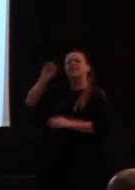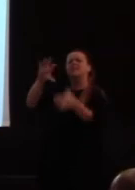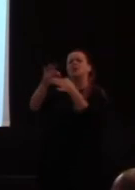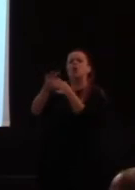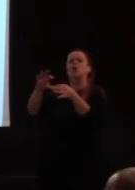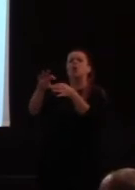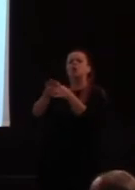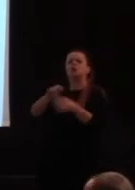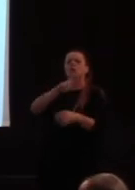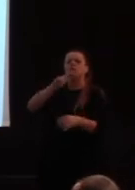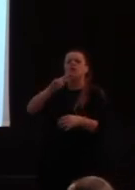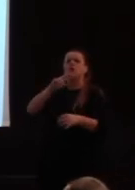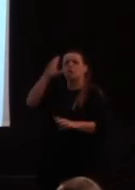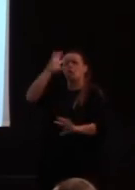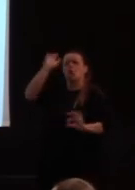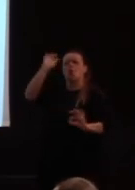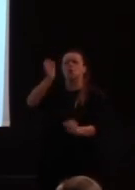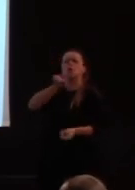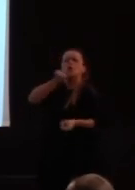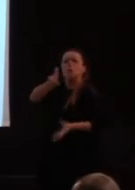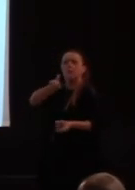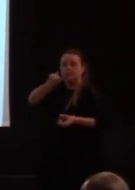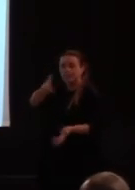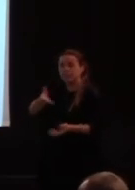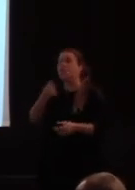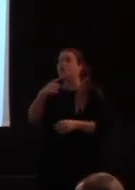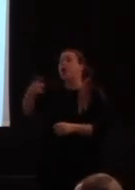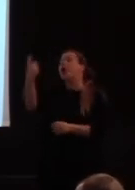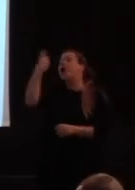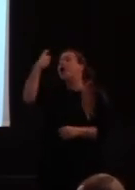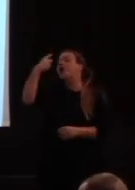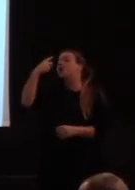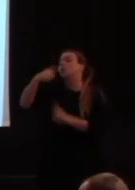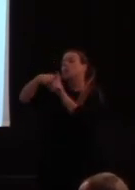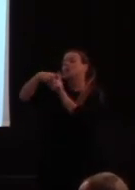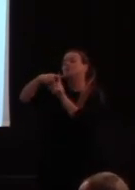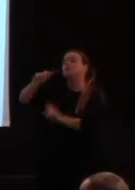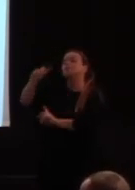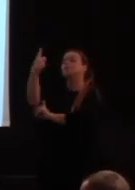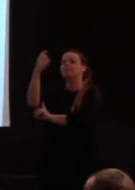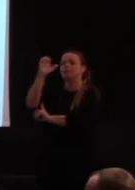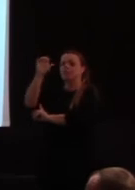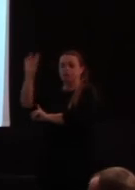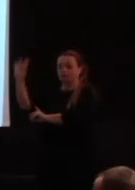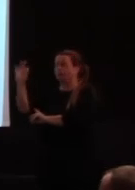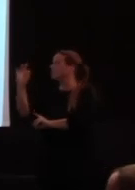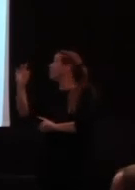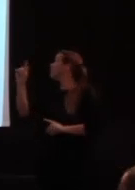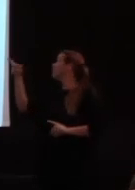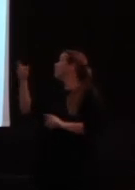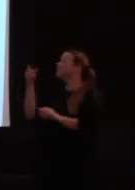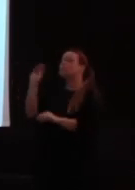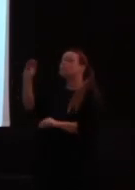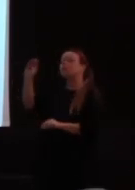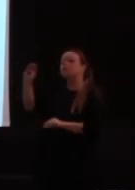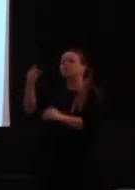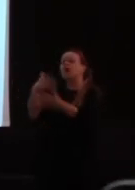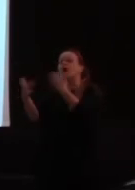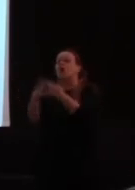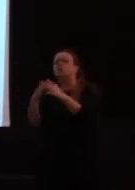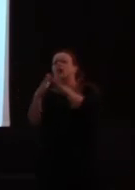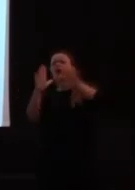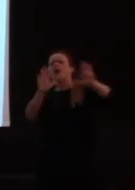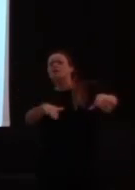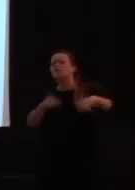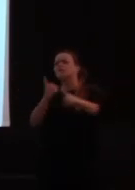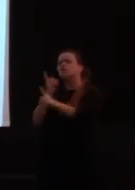conectores lógico-argumentativos. Alumnos de primero de la ESO. Les preguntamos, ¿el autor está a favor o en